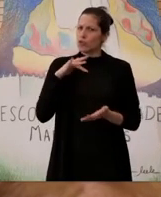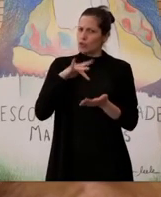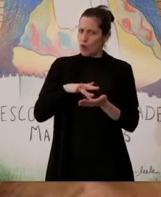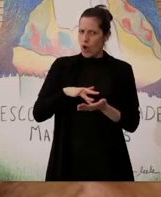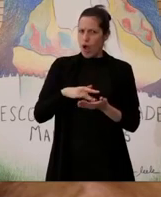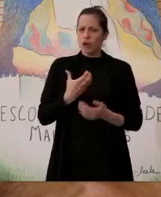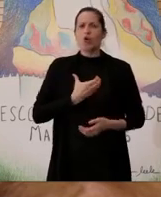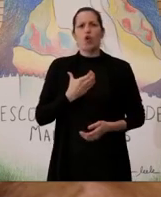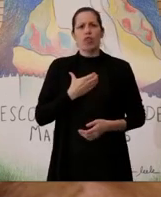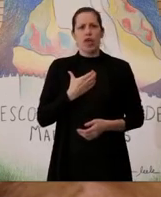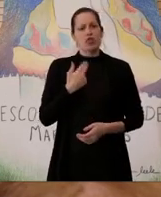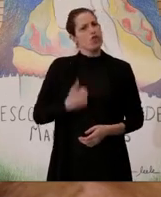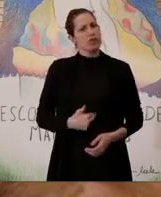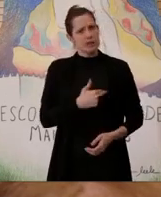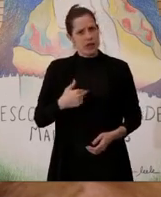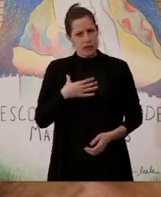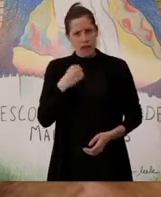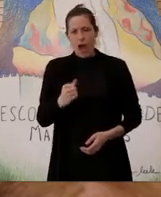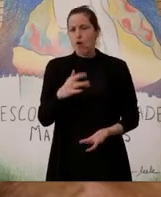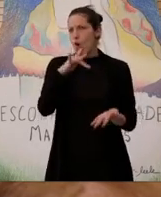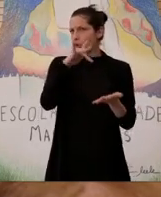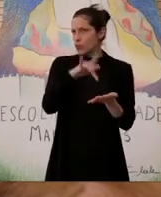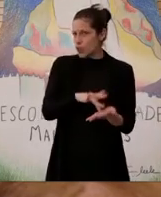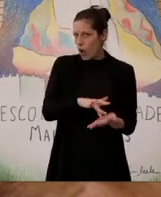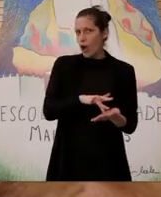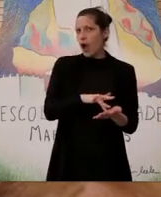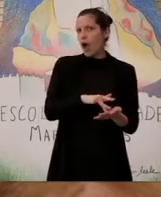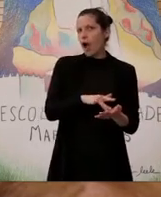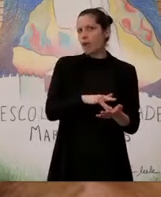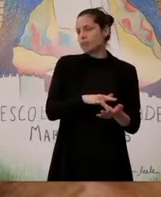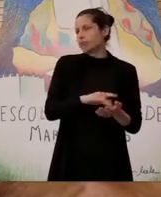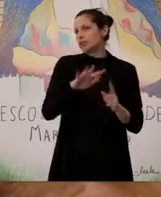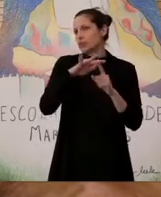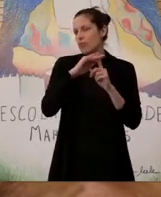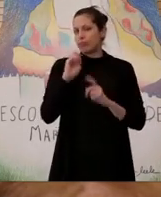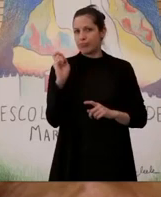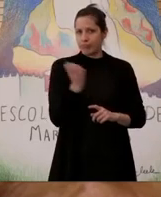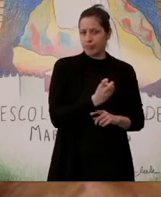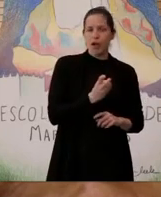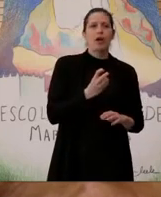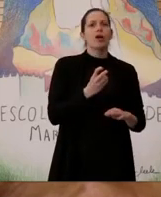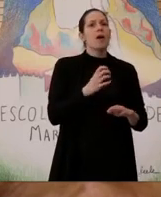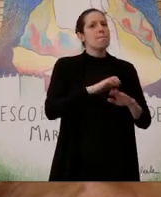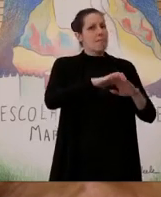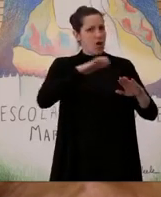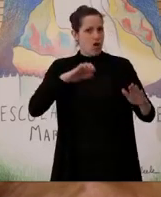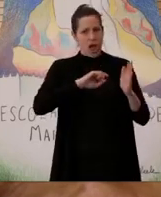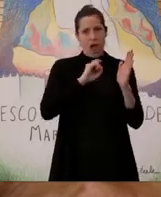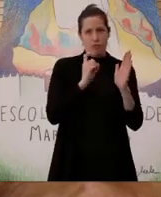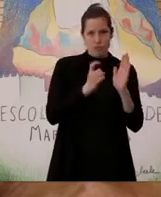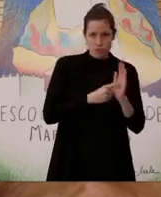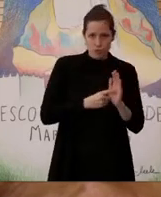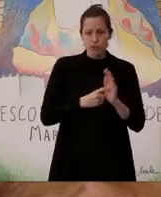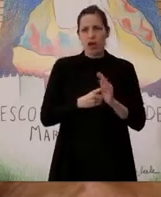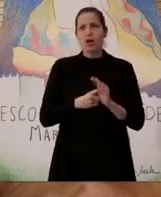que os podéis imaginar estuve con una mayoría absoluta estuvo en con una mayoría minoritaria que hacía que efectivamente